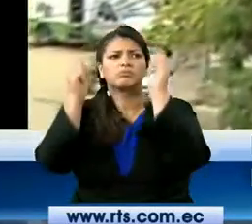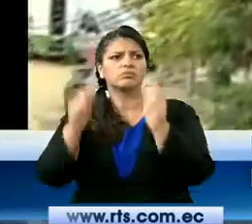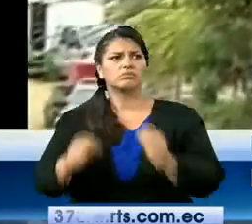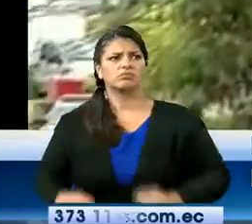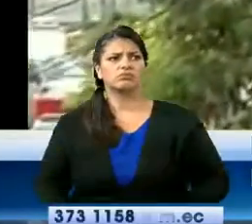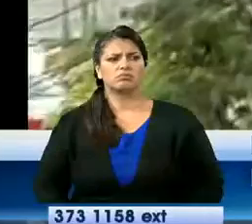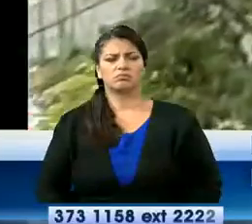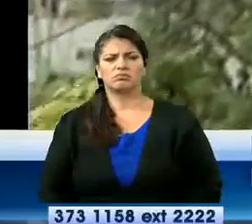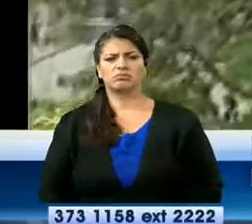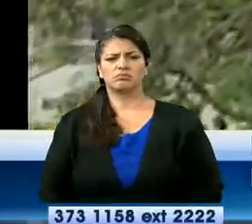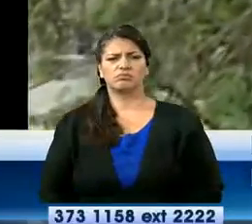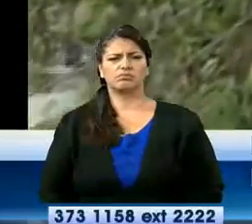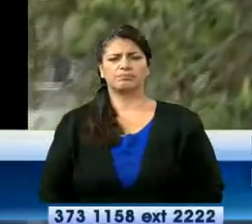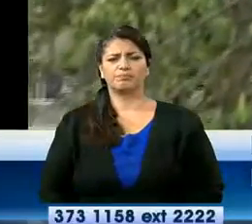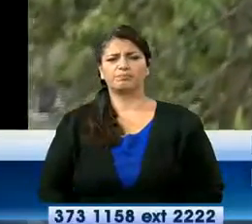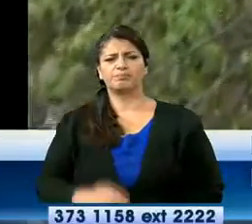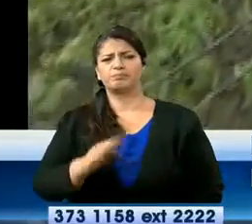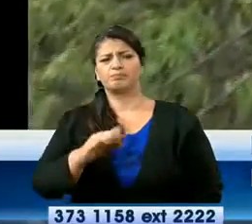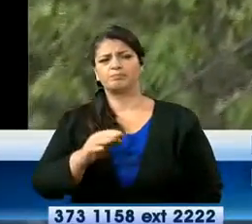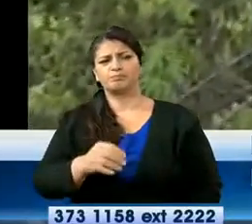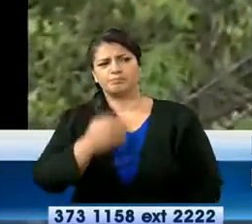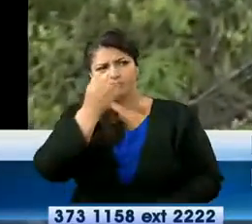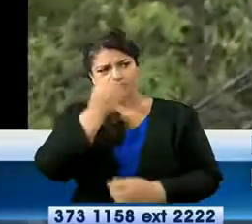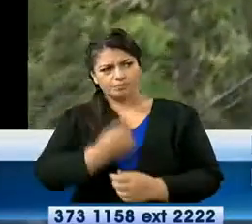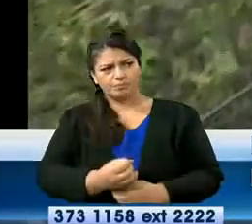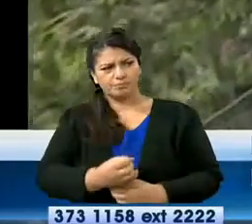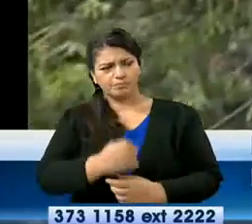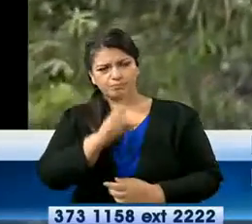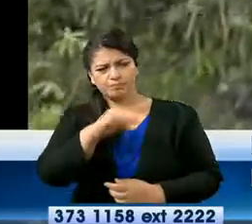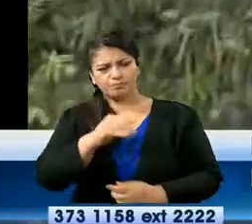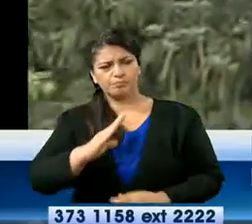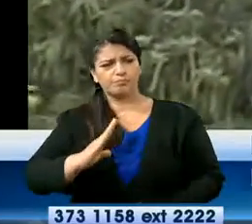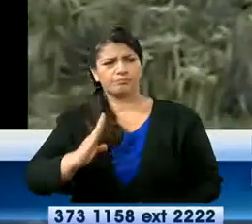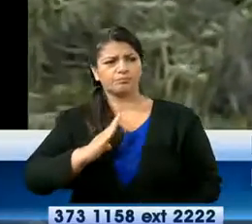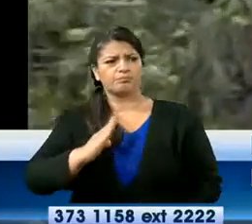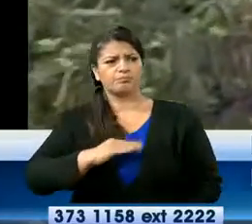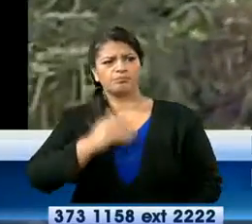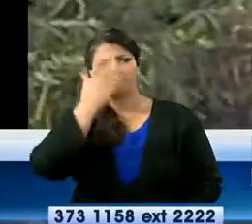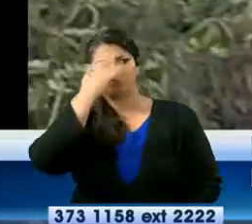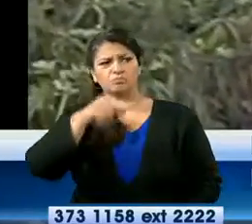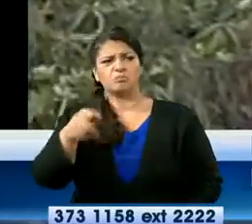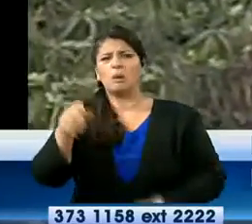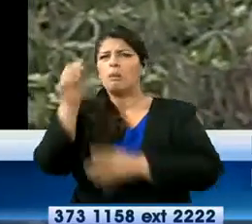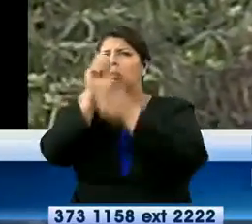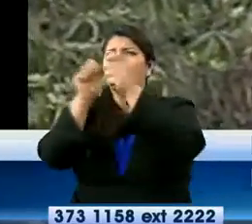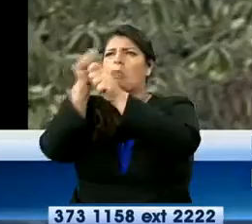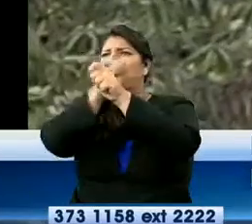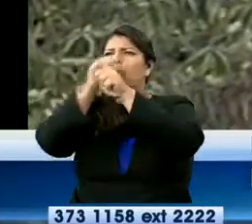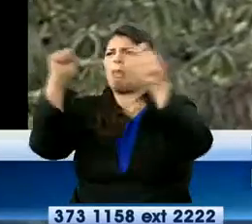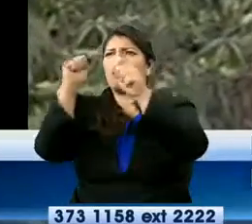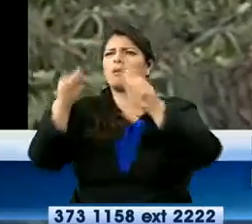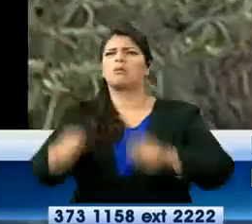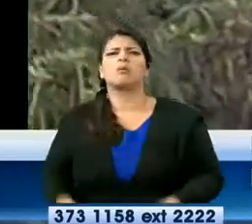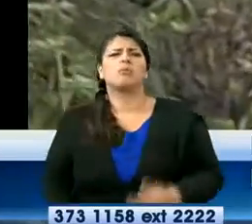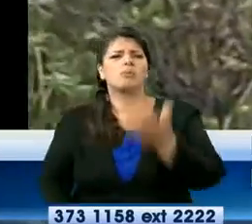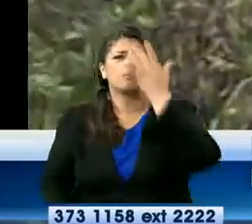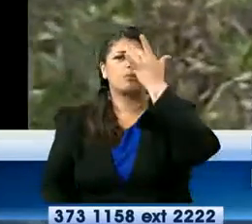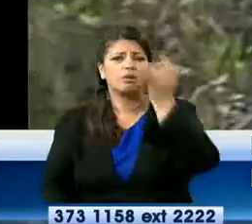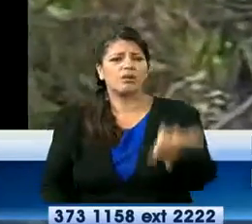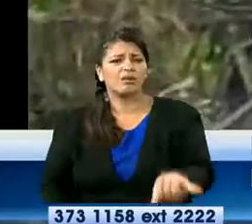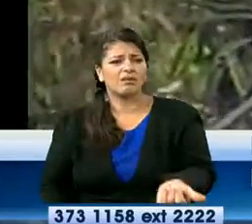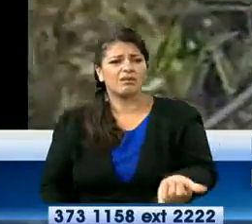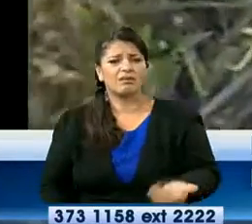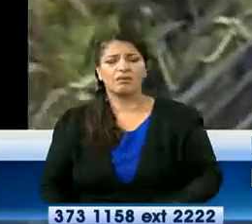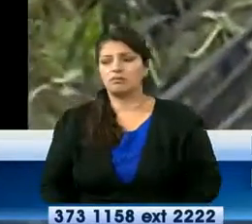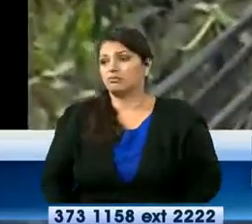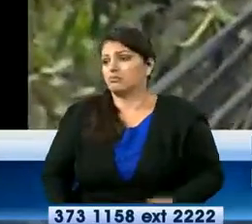raro. Señor, ¿por qué hicieron ese como amarrado ahí? La verdad, nosotros no sabemos, la empresa vino, puso eso y ahí